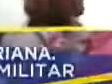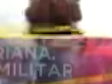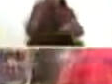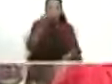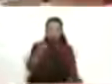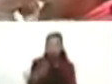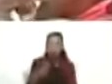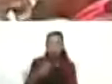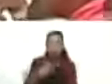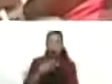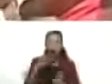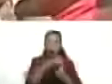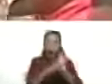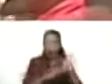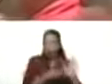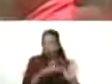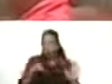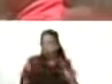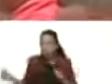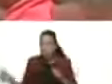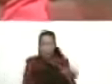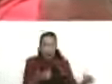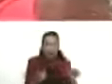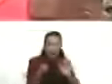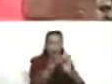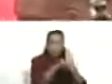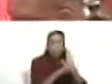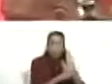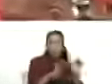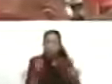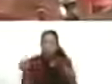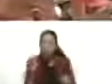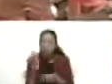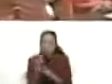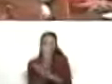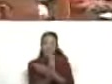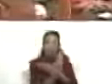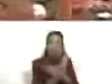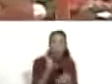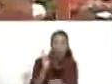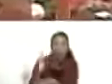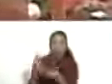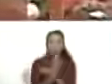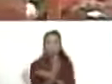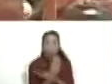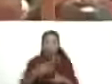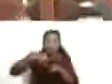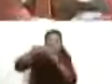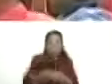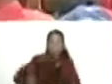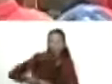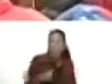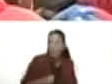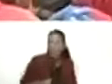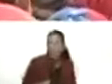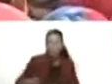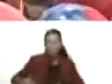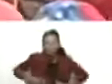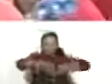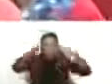tuvimos que tomar medidas, pues, cada quien, para cuidarse de la represión brutal que se desató.